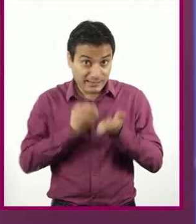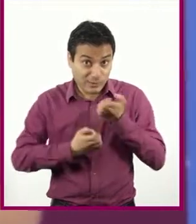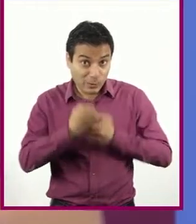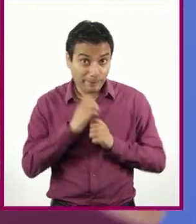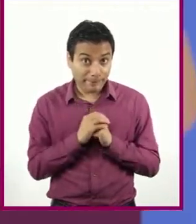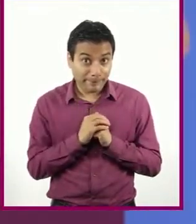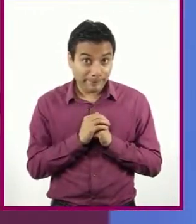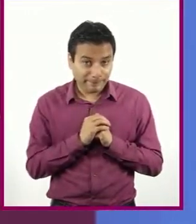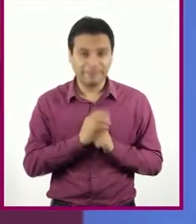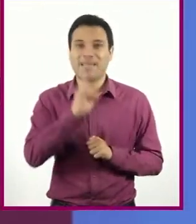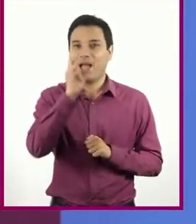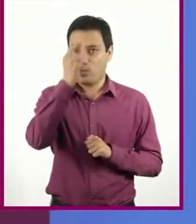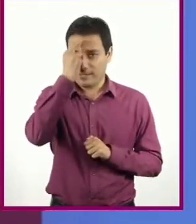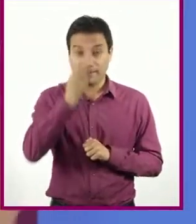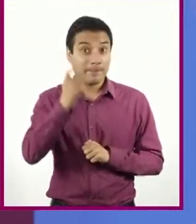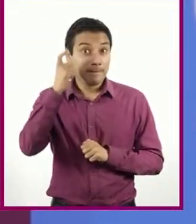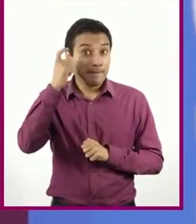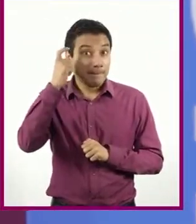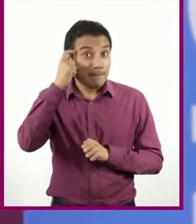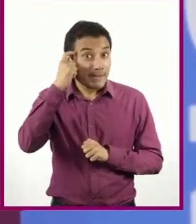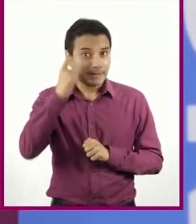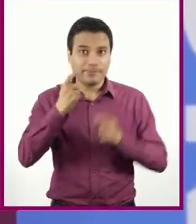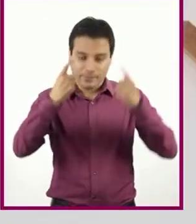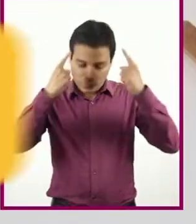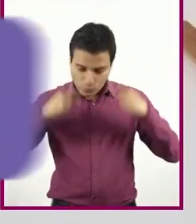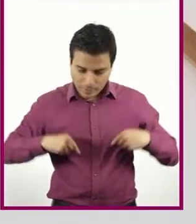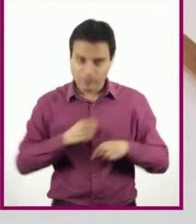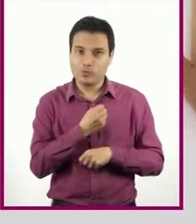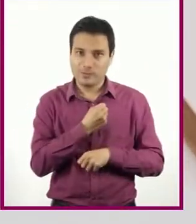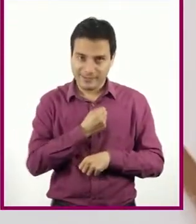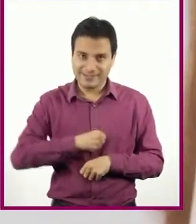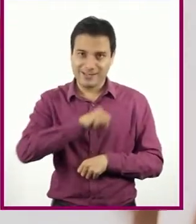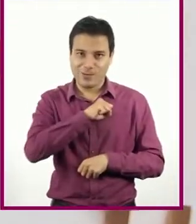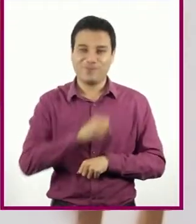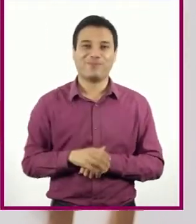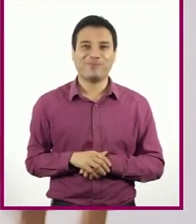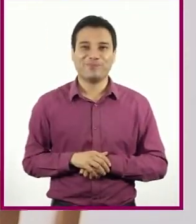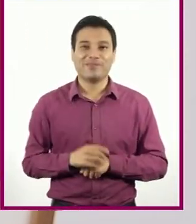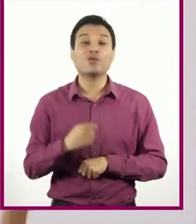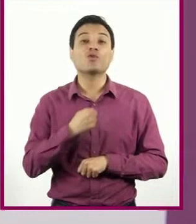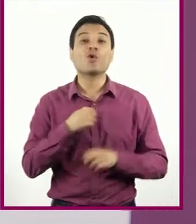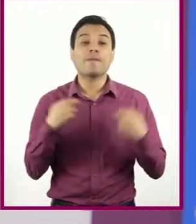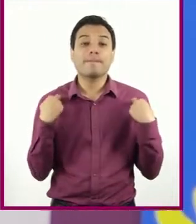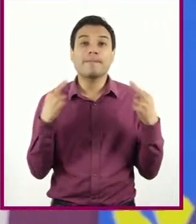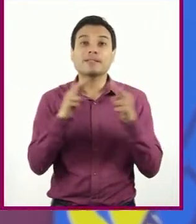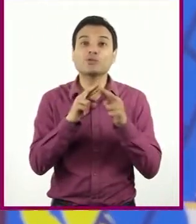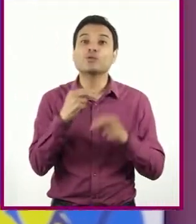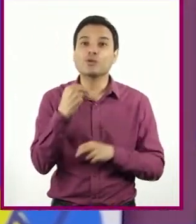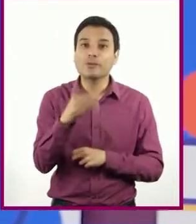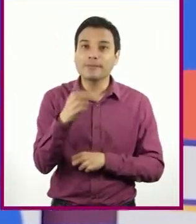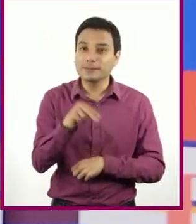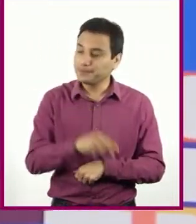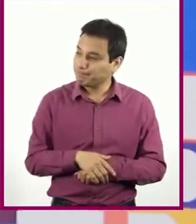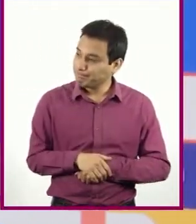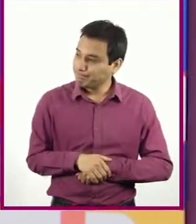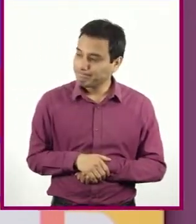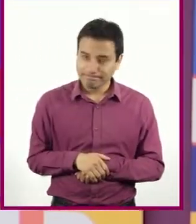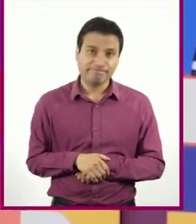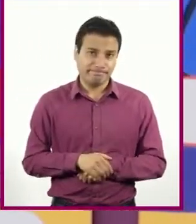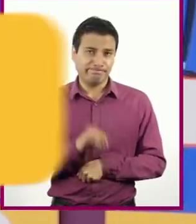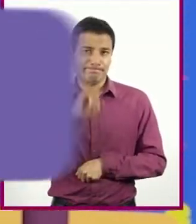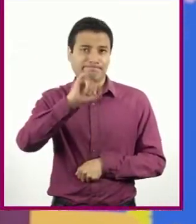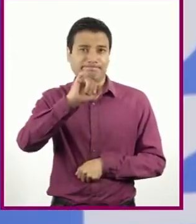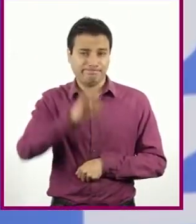Recuerden que hay que mantener mente sana en cuerpo sano. Soy el profesor Edgar Ariel Corona Olvera y,